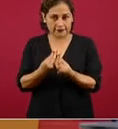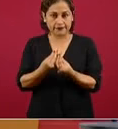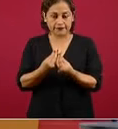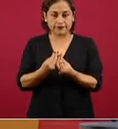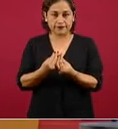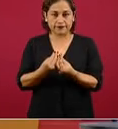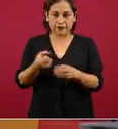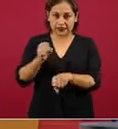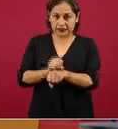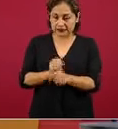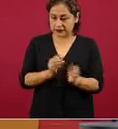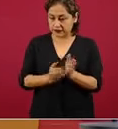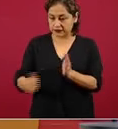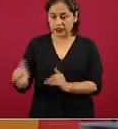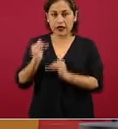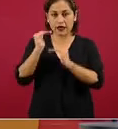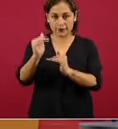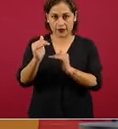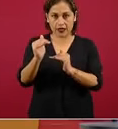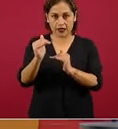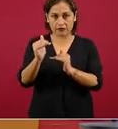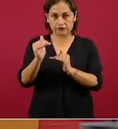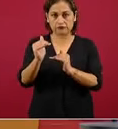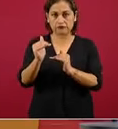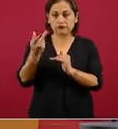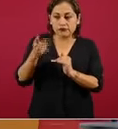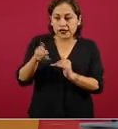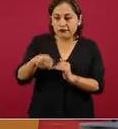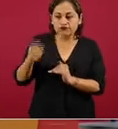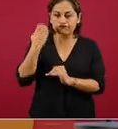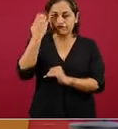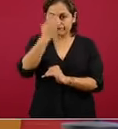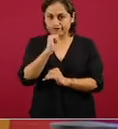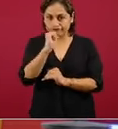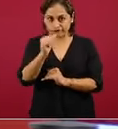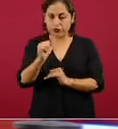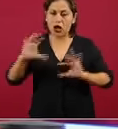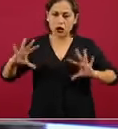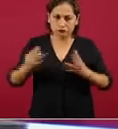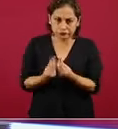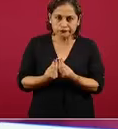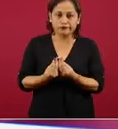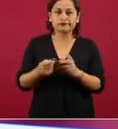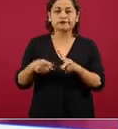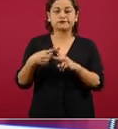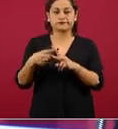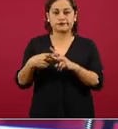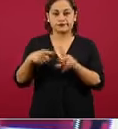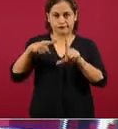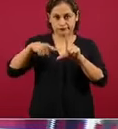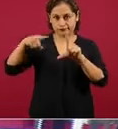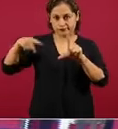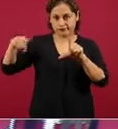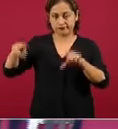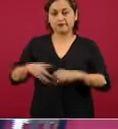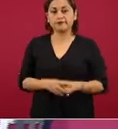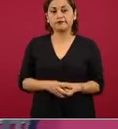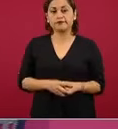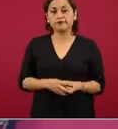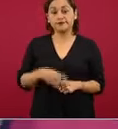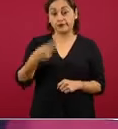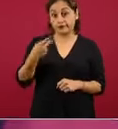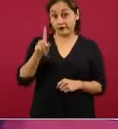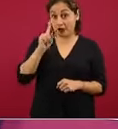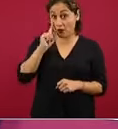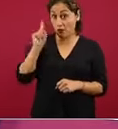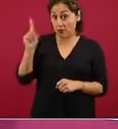los casos sospechosos, de los casos que no tuvieron muestra. Y como pueden ver, la semana